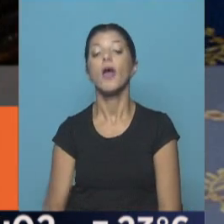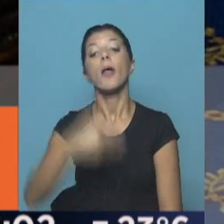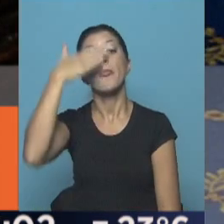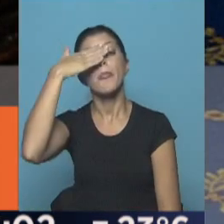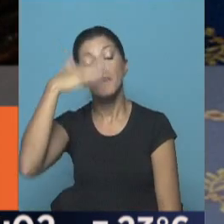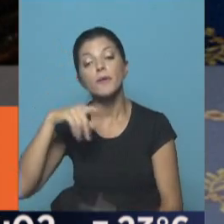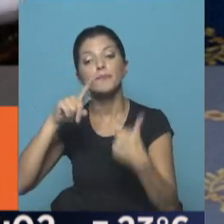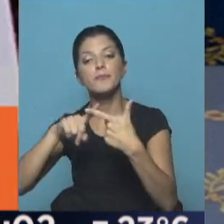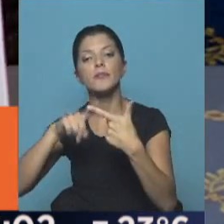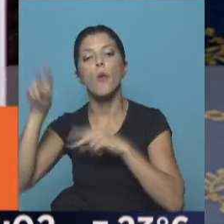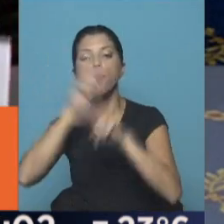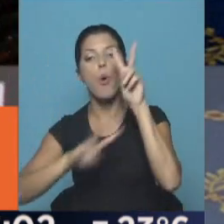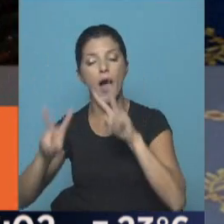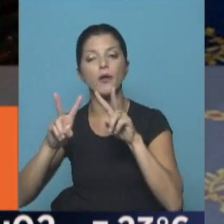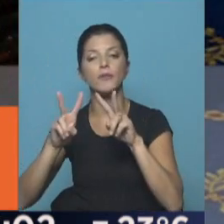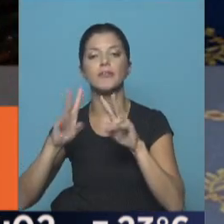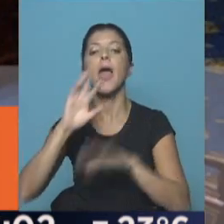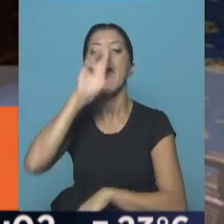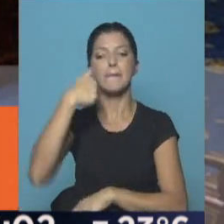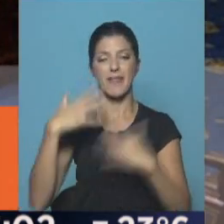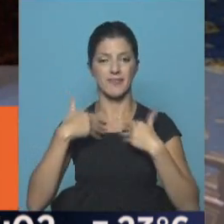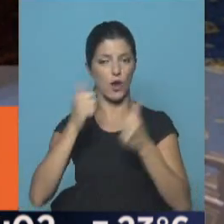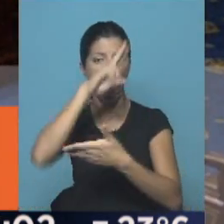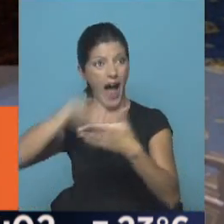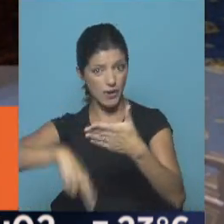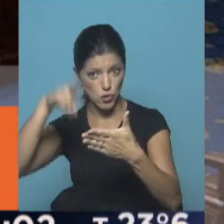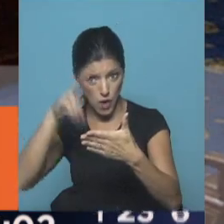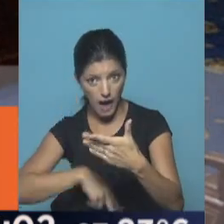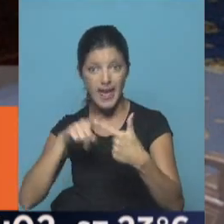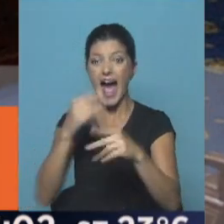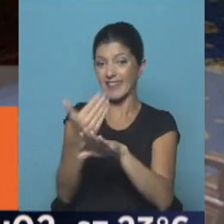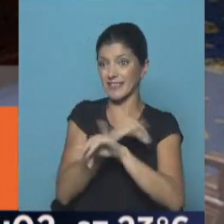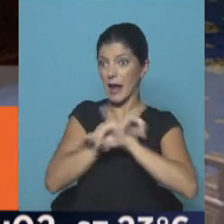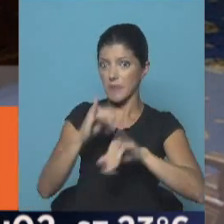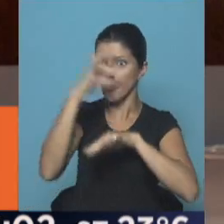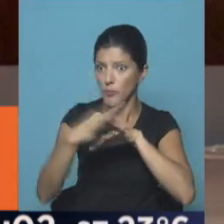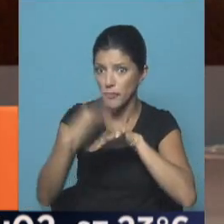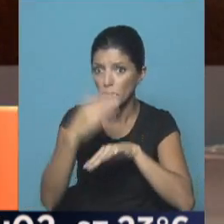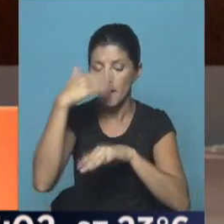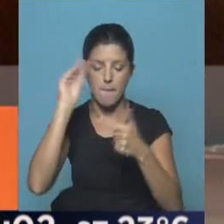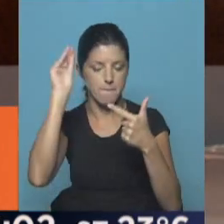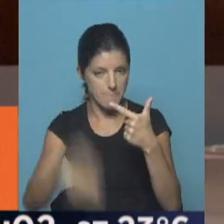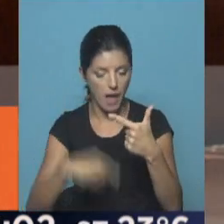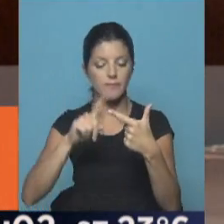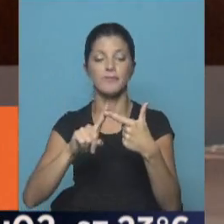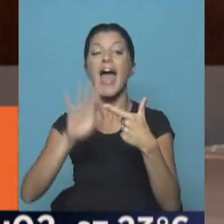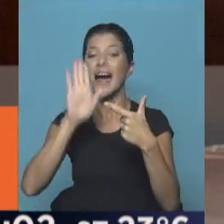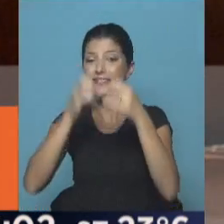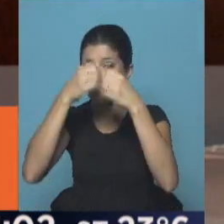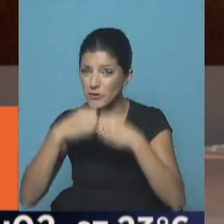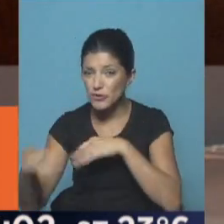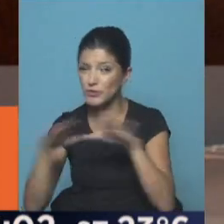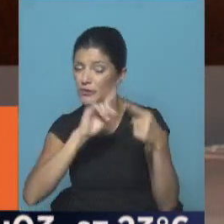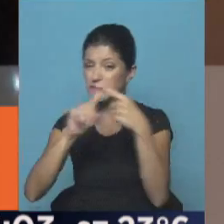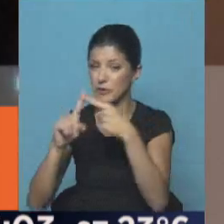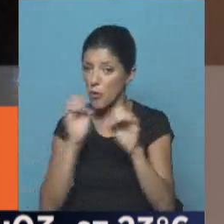a su intento por anular el plan de salud de Barack Obama, una de sus principales promesas de campaña. Este fue el comienzo de la difícil